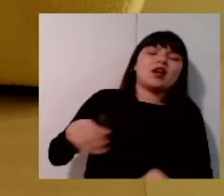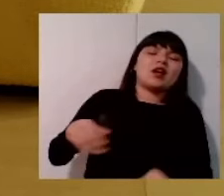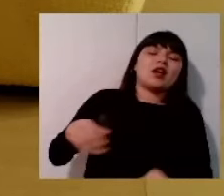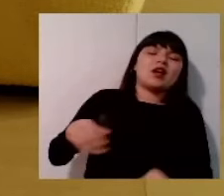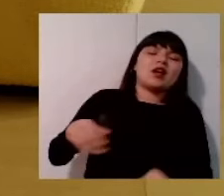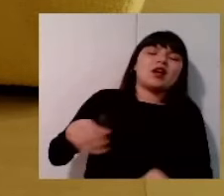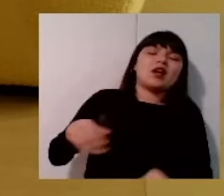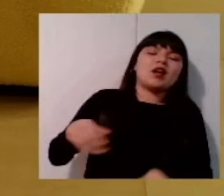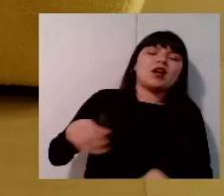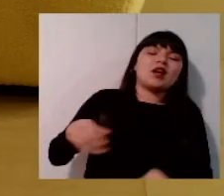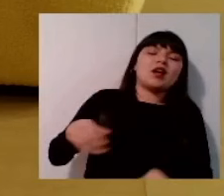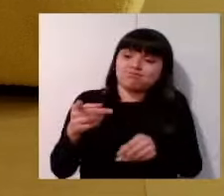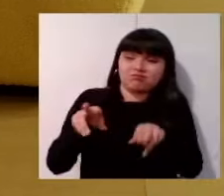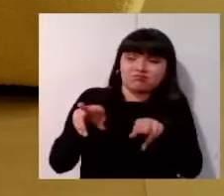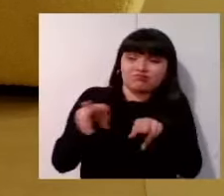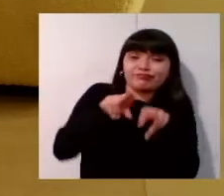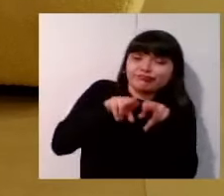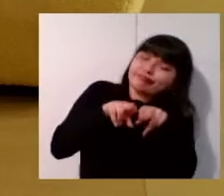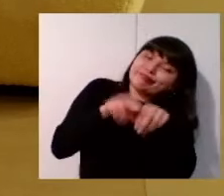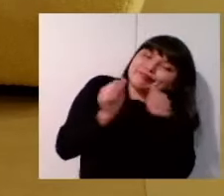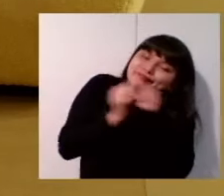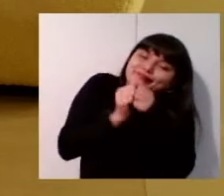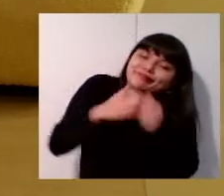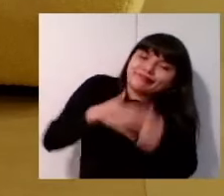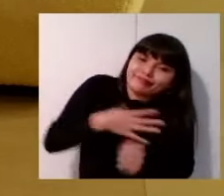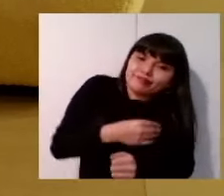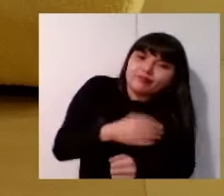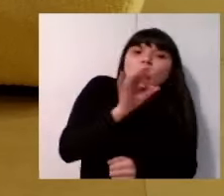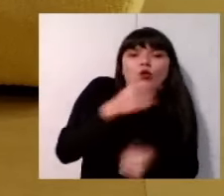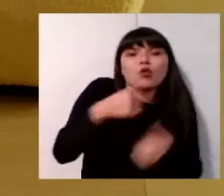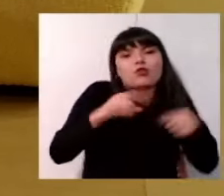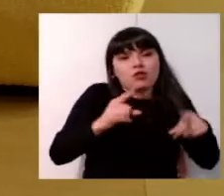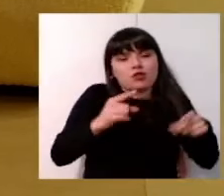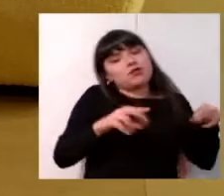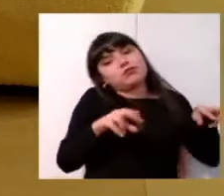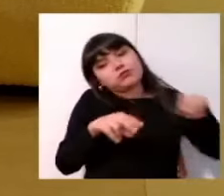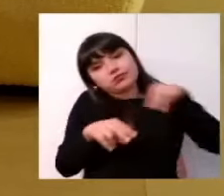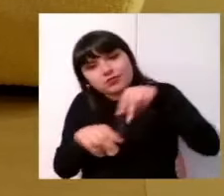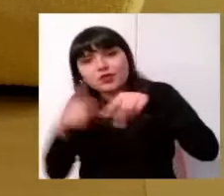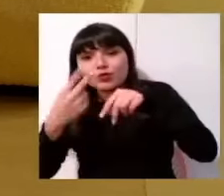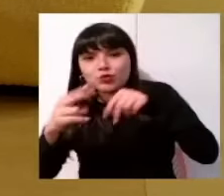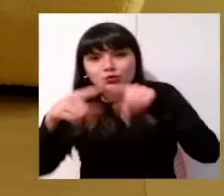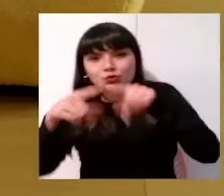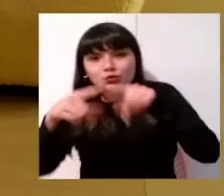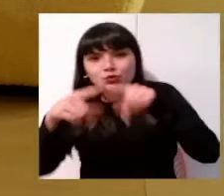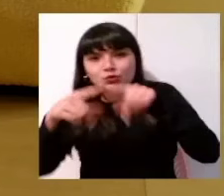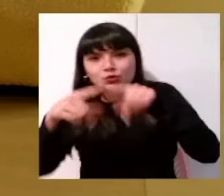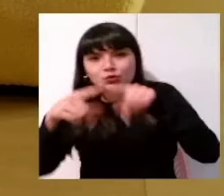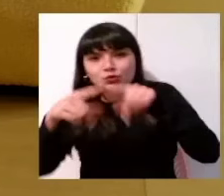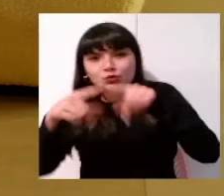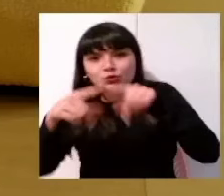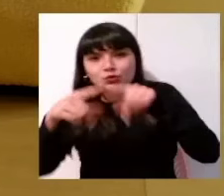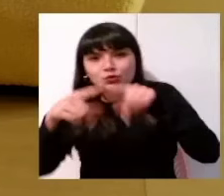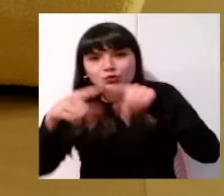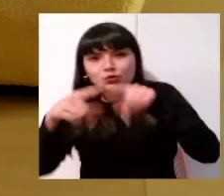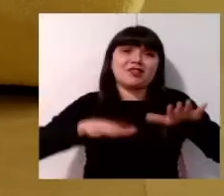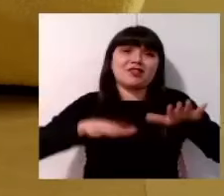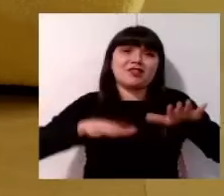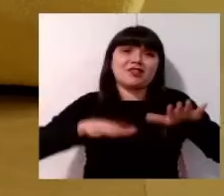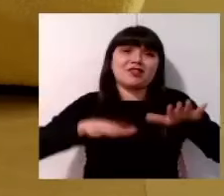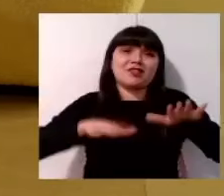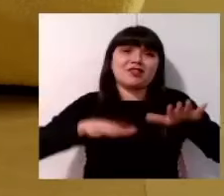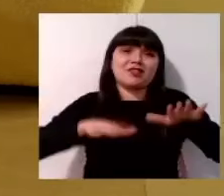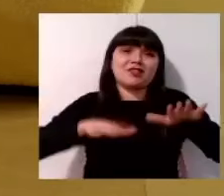o uno tiene que ir a la pieza, acostarse en la cama con el niño. Mira, eso depende. Yo siempre le digo a las familias lo que ustedes quieran. O sea, hay familias